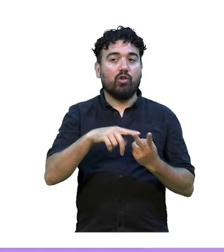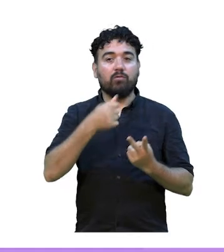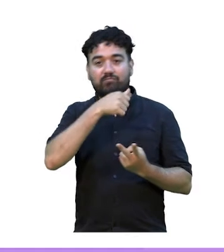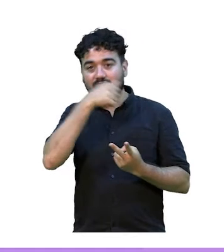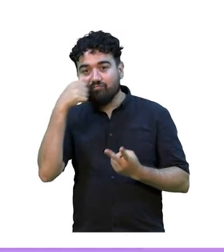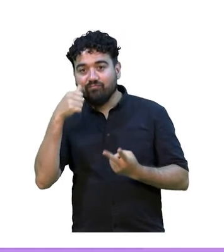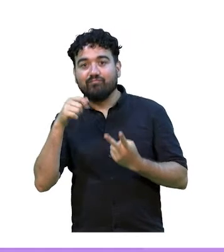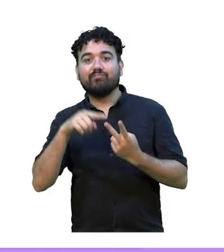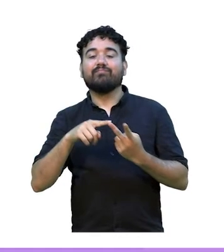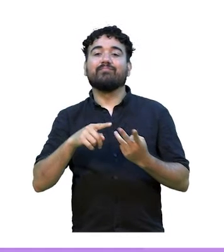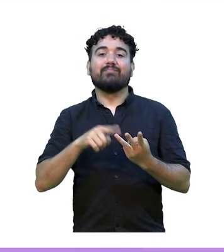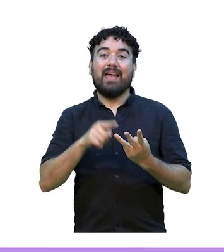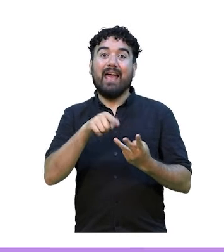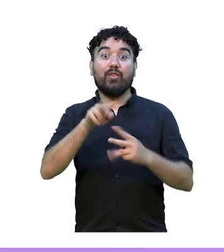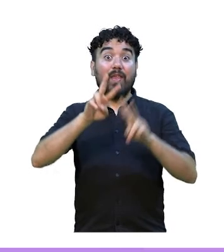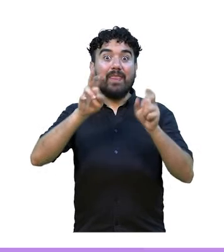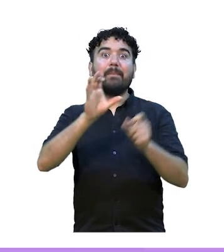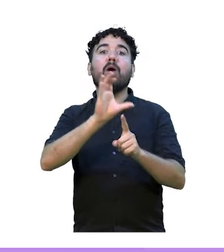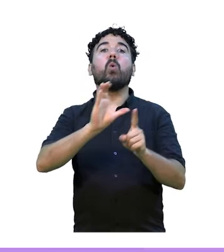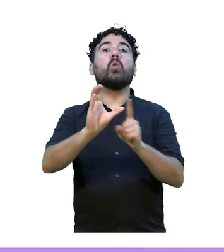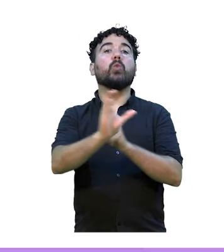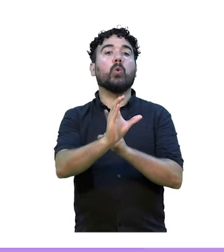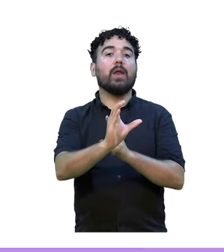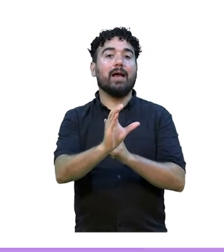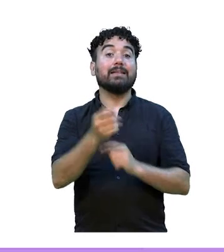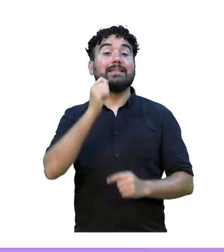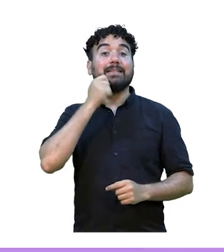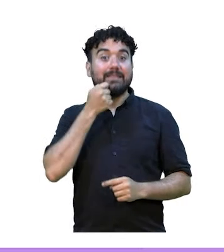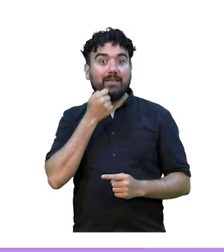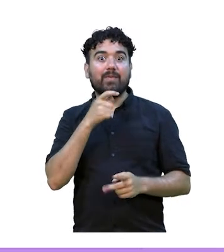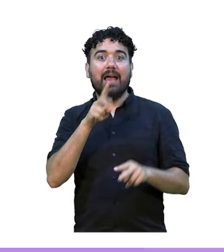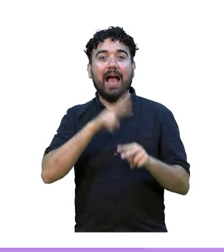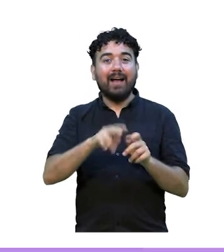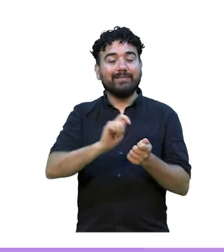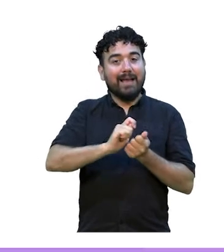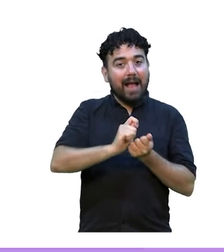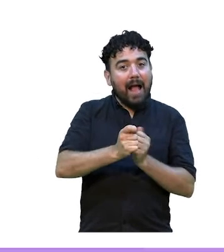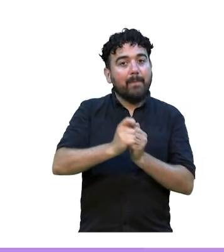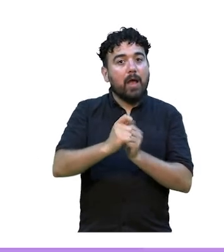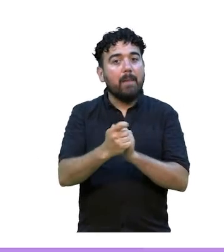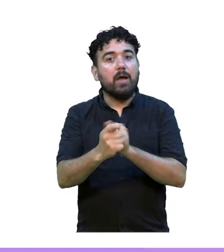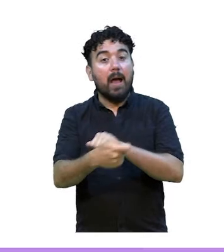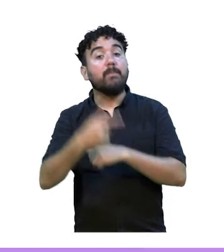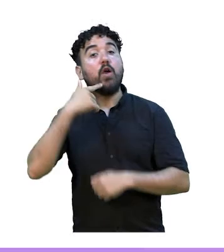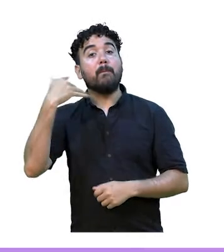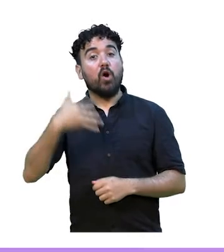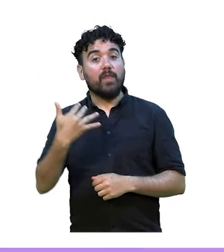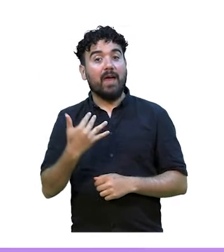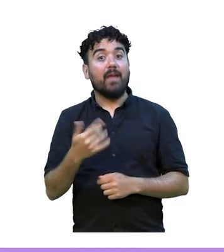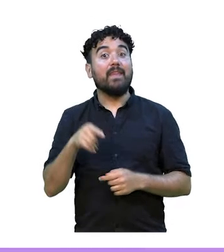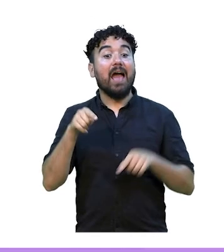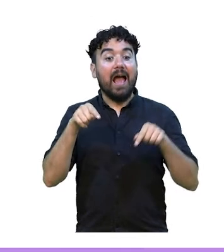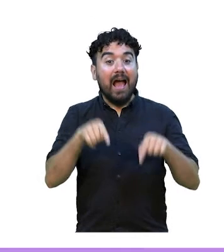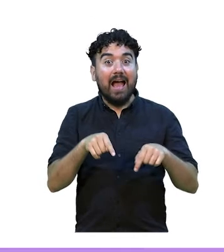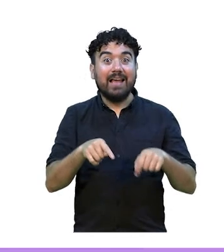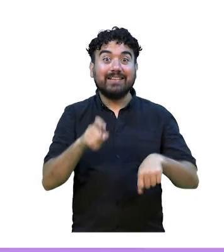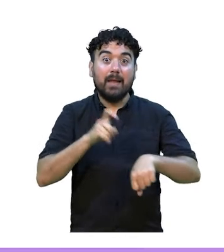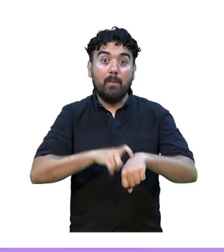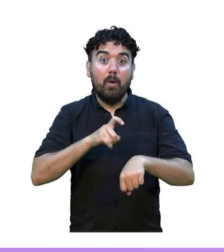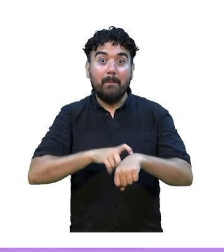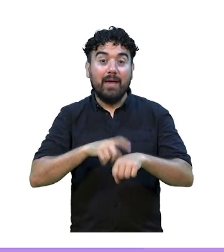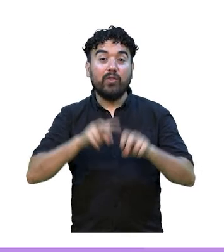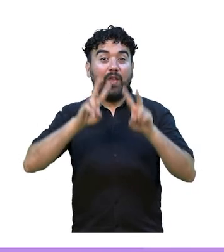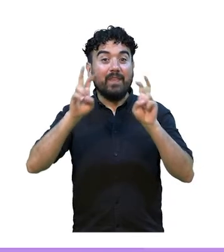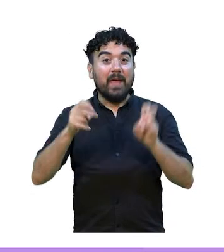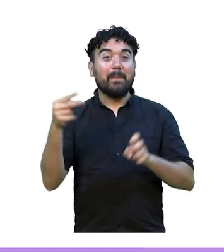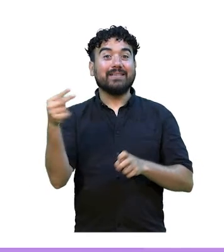de sustancias, por ejemplo, son aspectos que están en el campo cultural, ¿ya?, donde se están produciendo transformaciones importantes y sobre